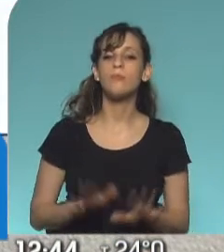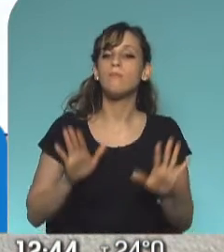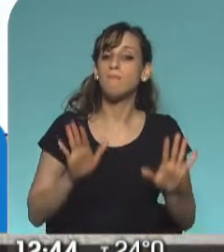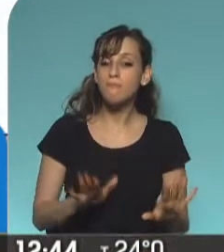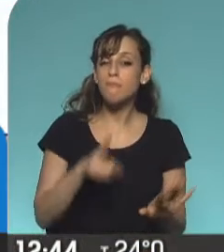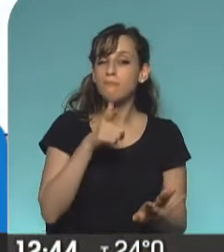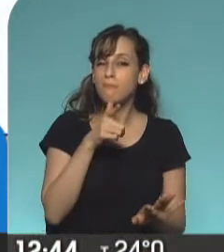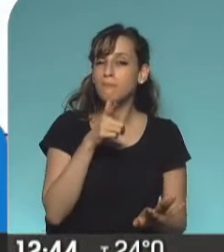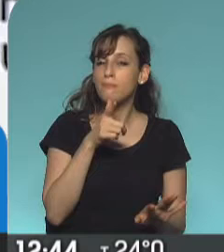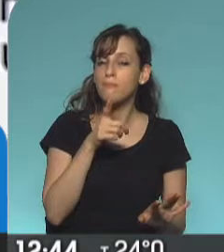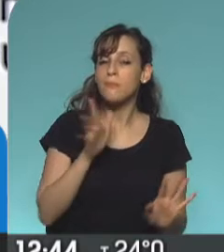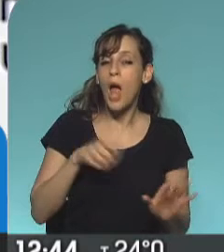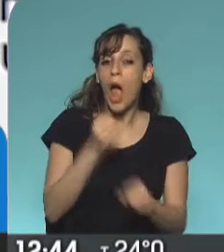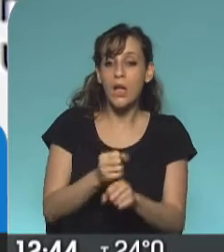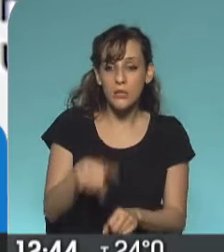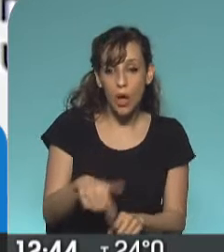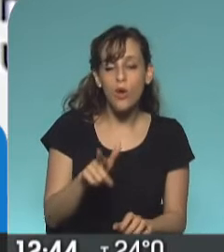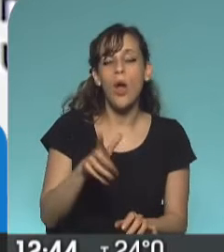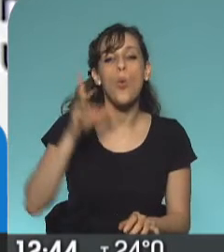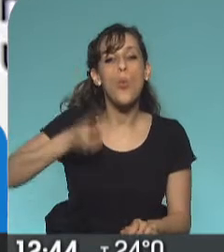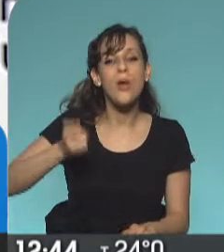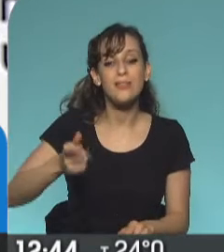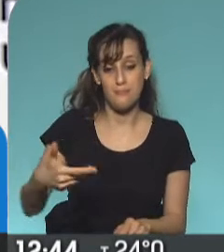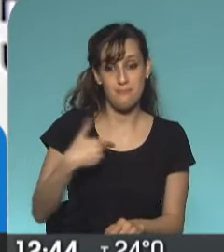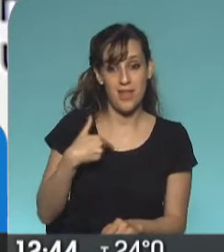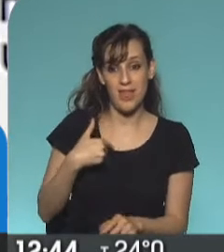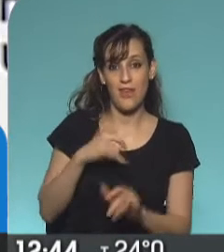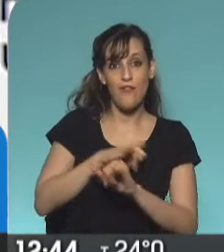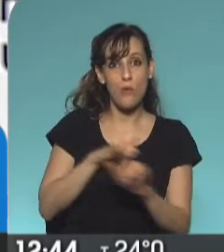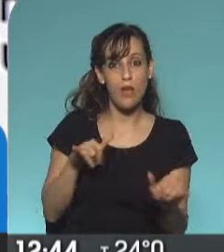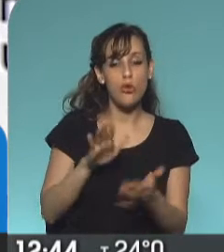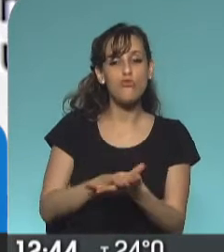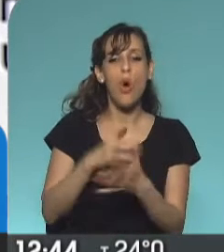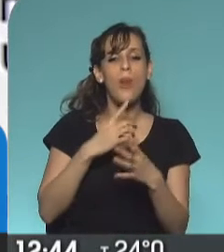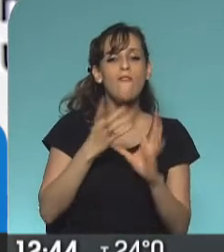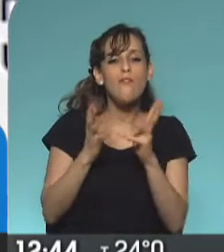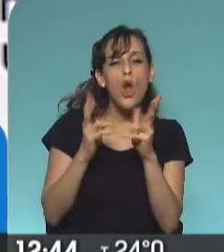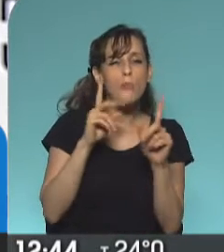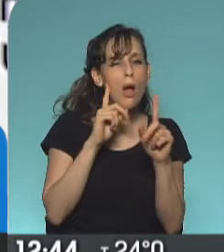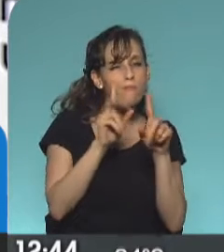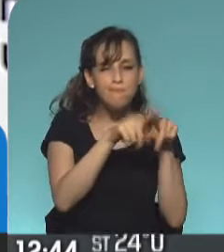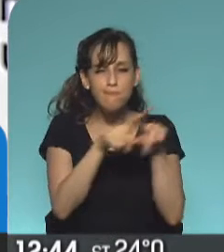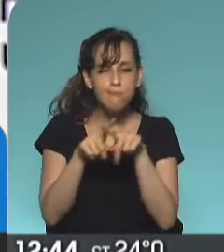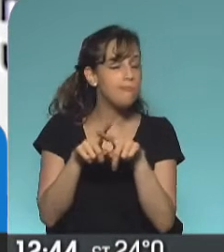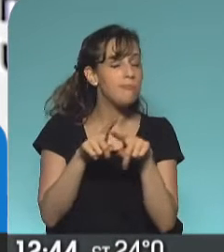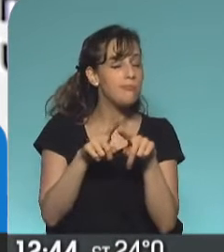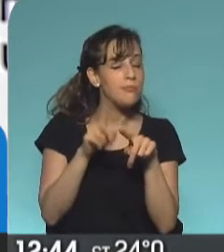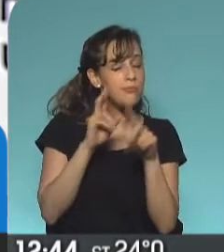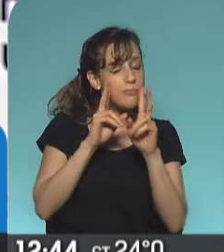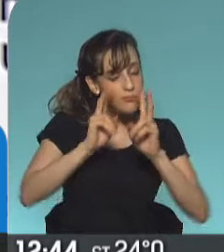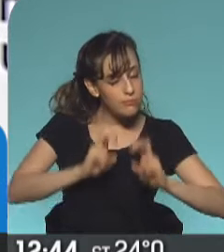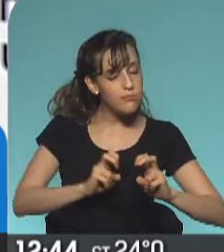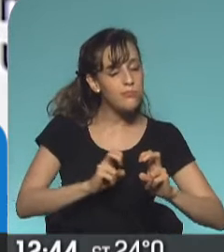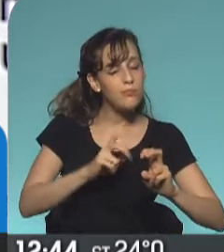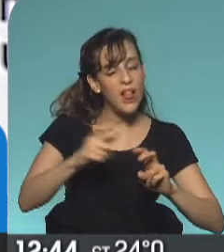ámbito de conocimiento el juez lo que está pidiendo es información de cuál es la estrategia de testeo y a mí me parece que justamente es muy apropiado